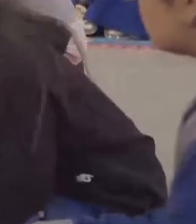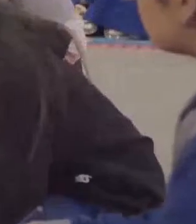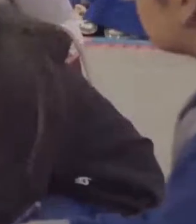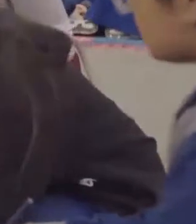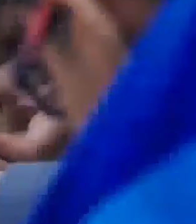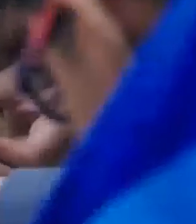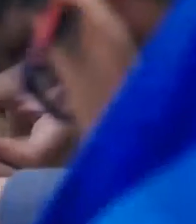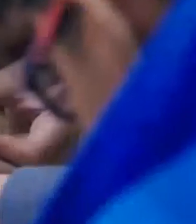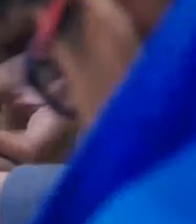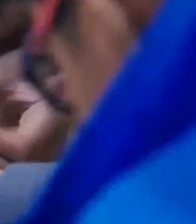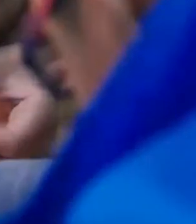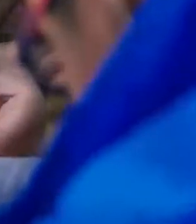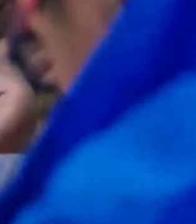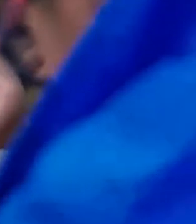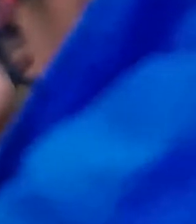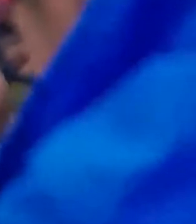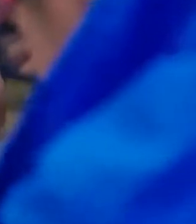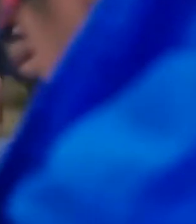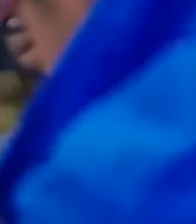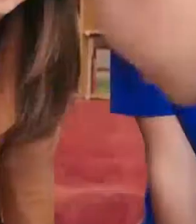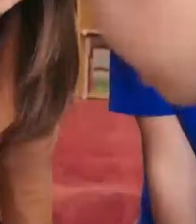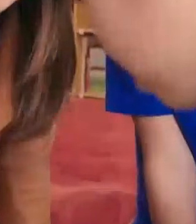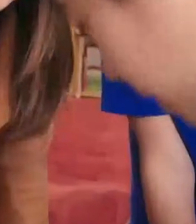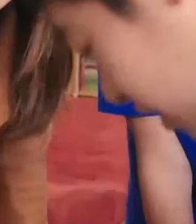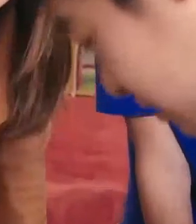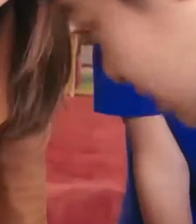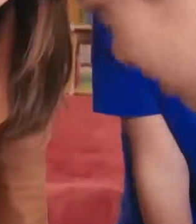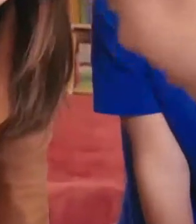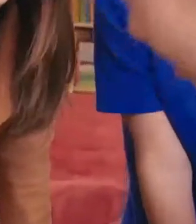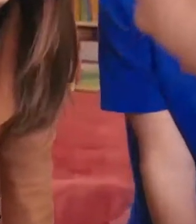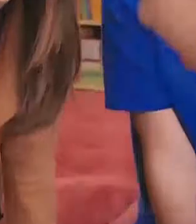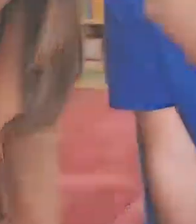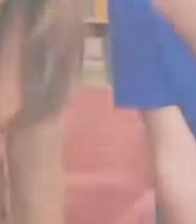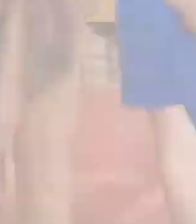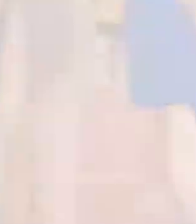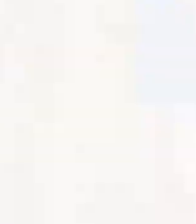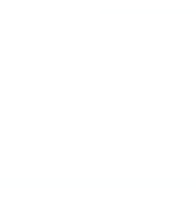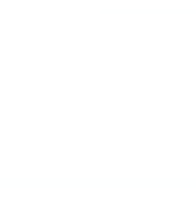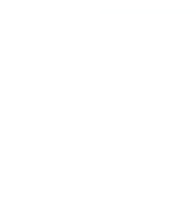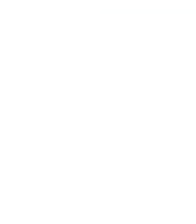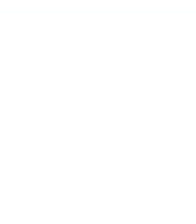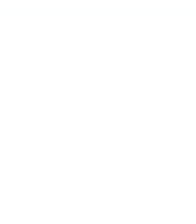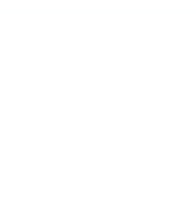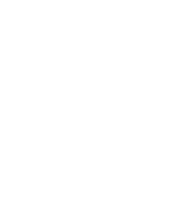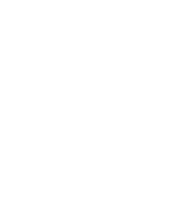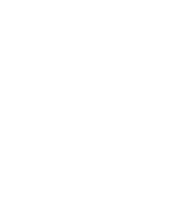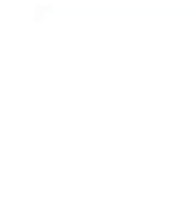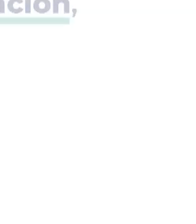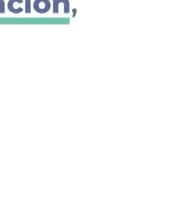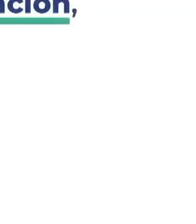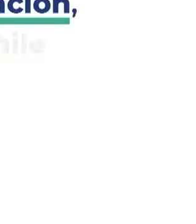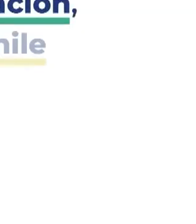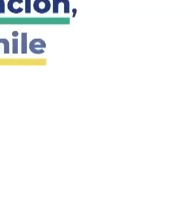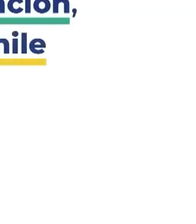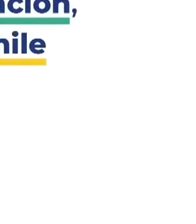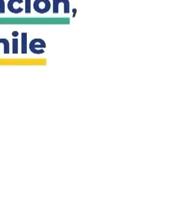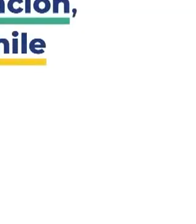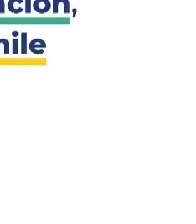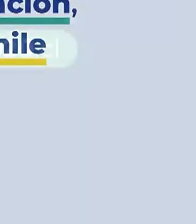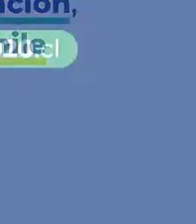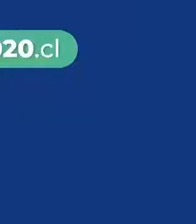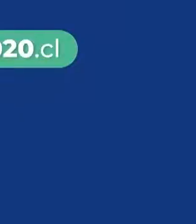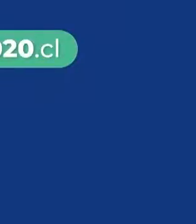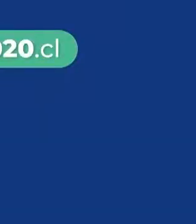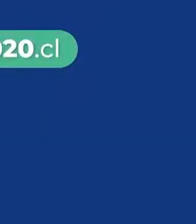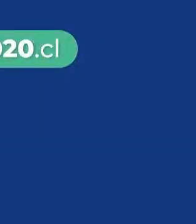queremos escuchar es el de los niños y niñas felices de ir a la escuela y aprender. Fundación Educación 2020, una nueva educación para un nuevo